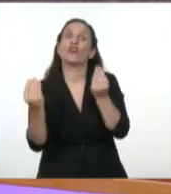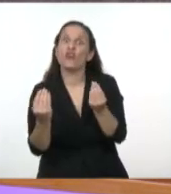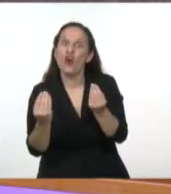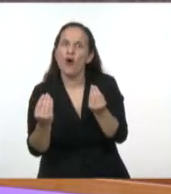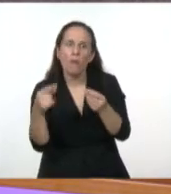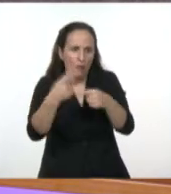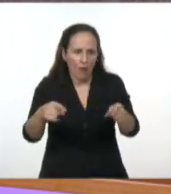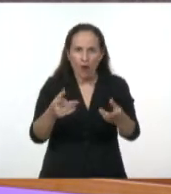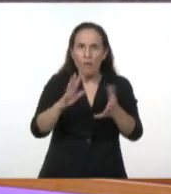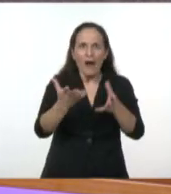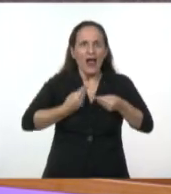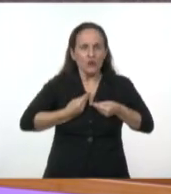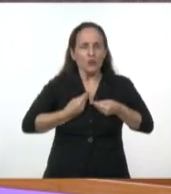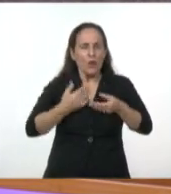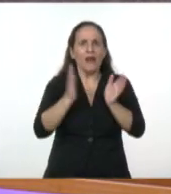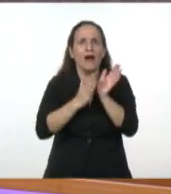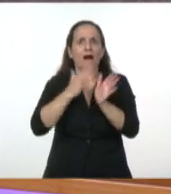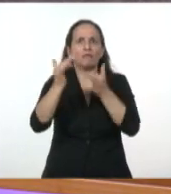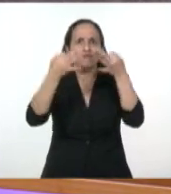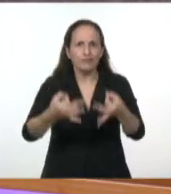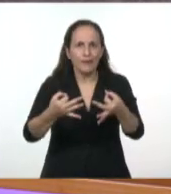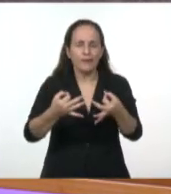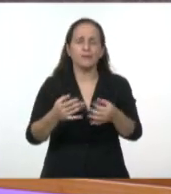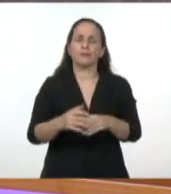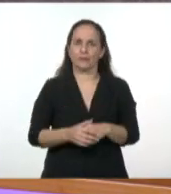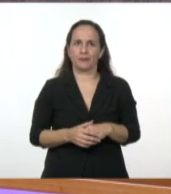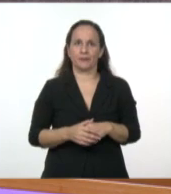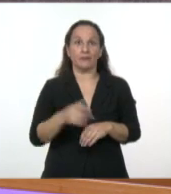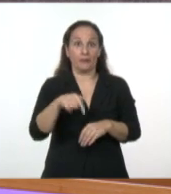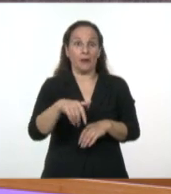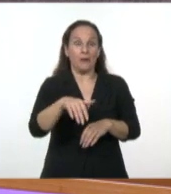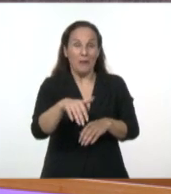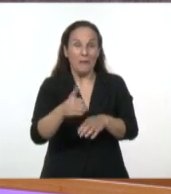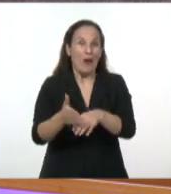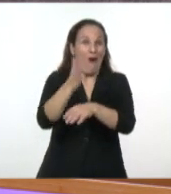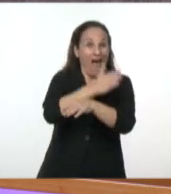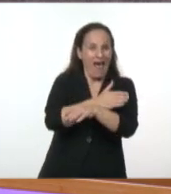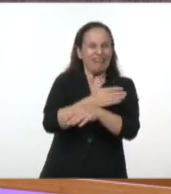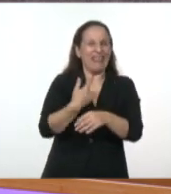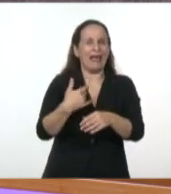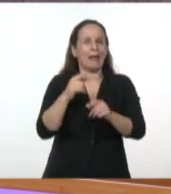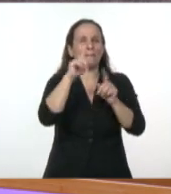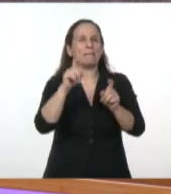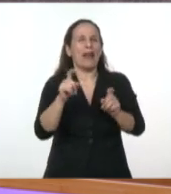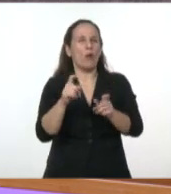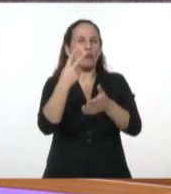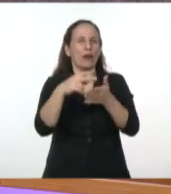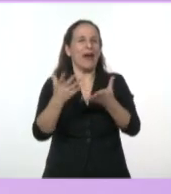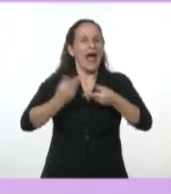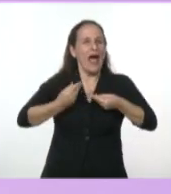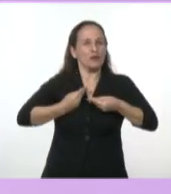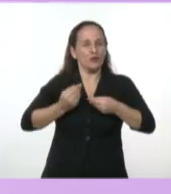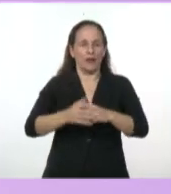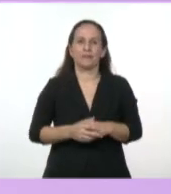que nos van a ayudar. Bien. Entonces, antes de comenzar con la actividad, vamos a leer algunas preguntas guías que, dale, nos van a ayudar.